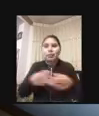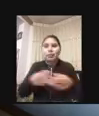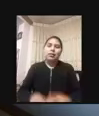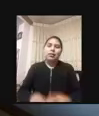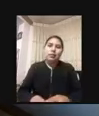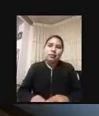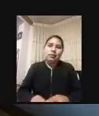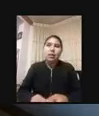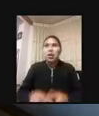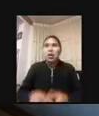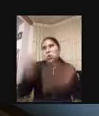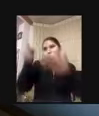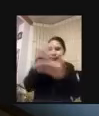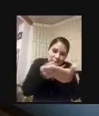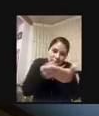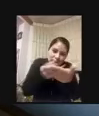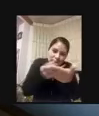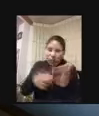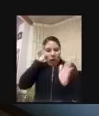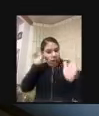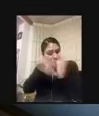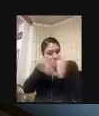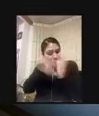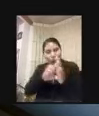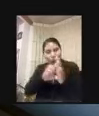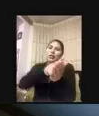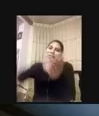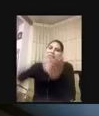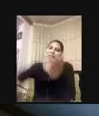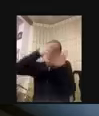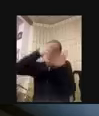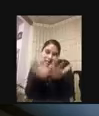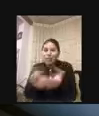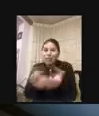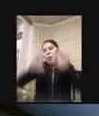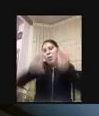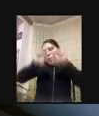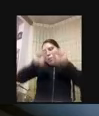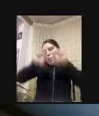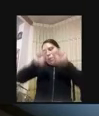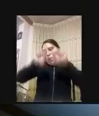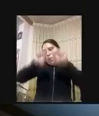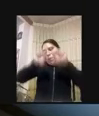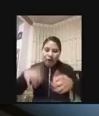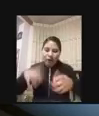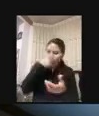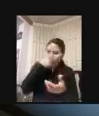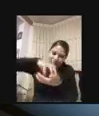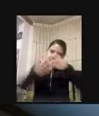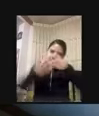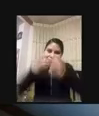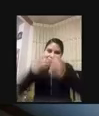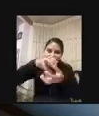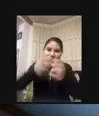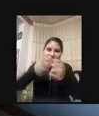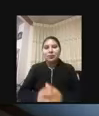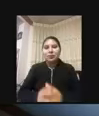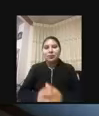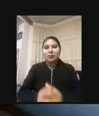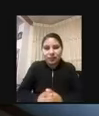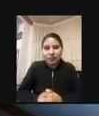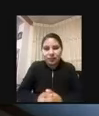gráficos, imágenes, puedan armar rompecabezas, los puzzles, la seriación de